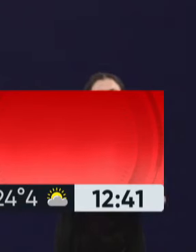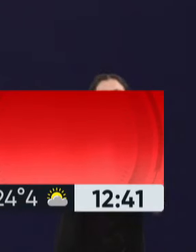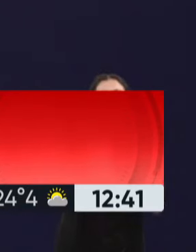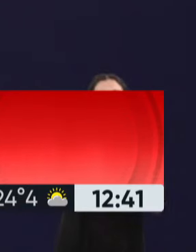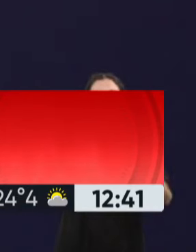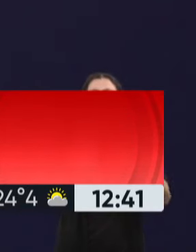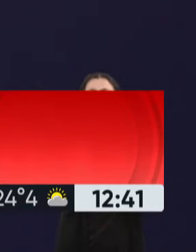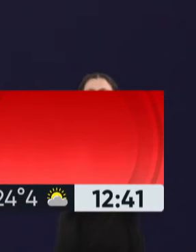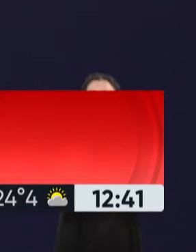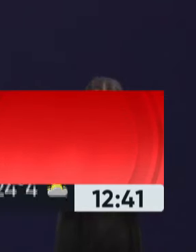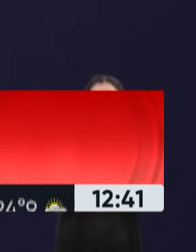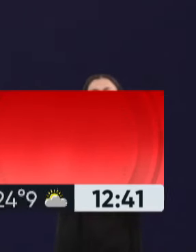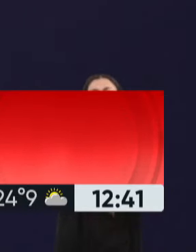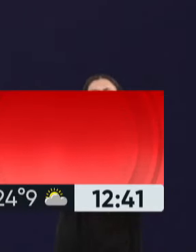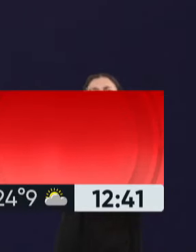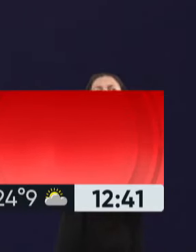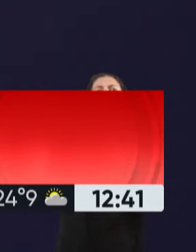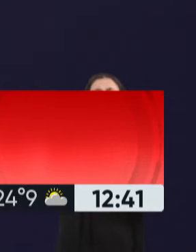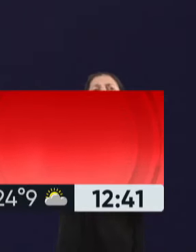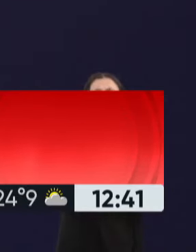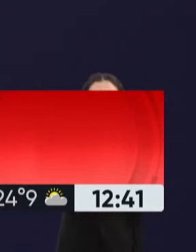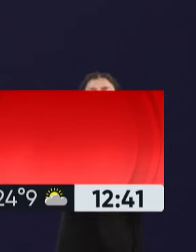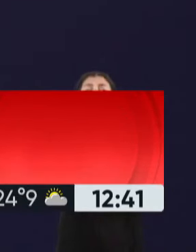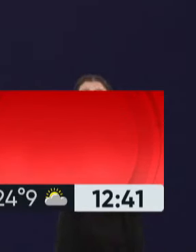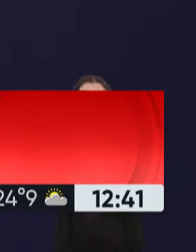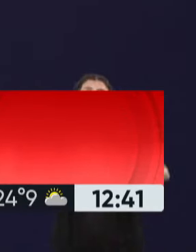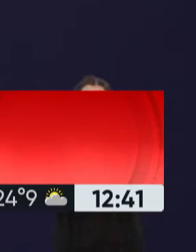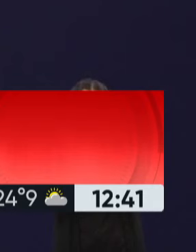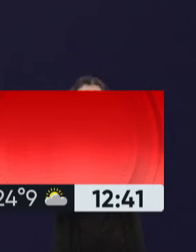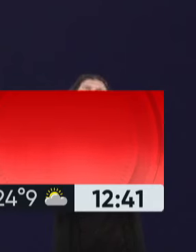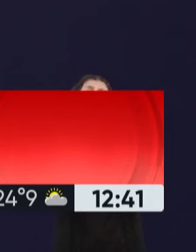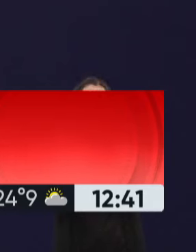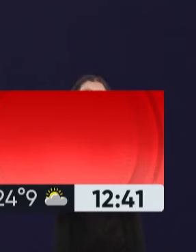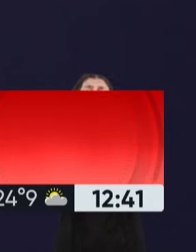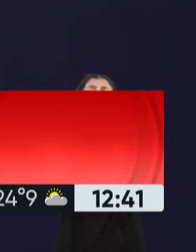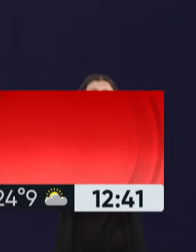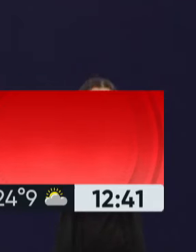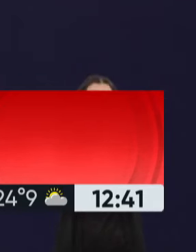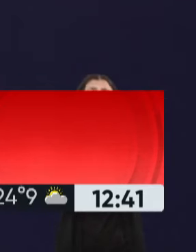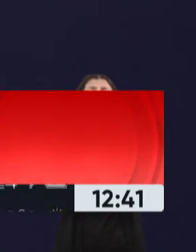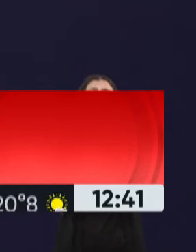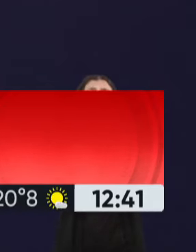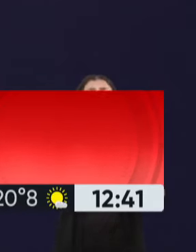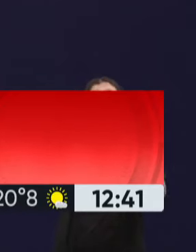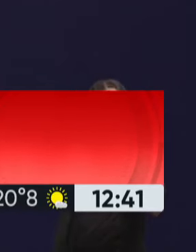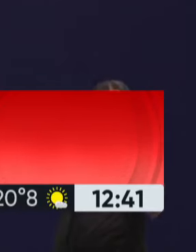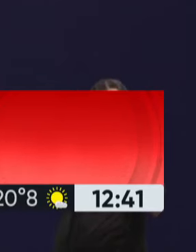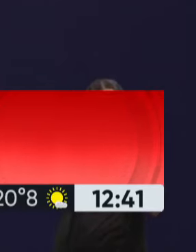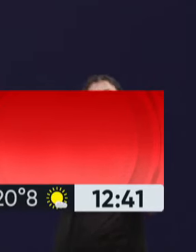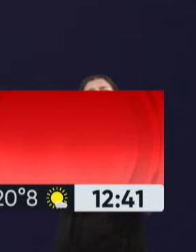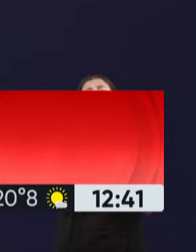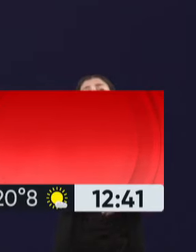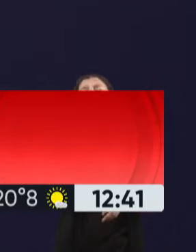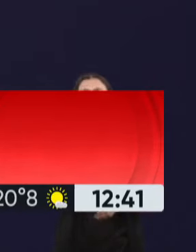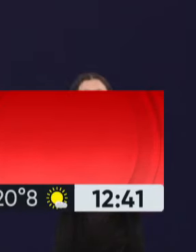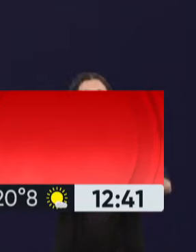los 2 años si no es un vehículo particular. En vehículos de más de 10 años de antigüedad, la